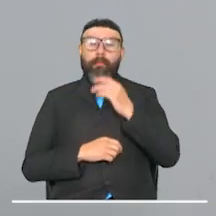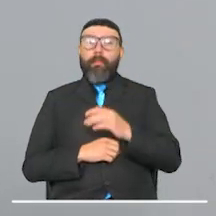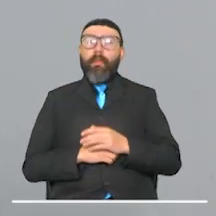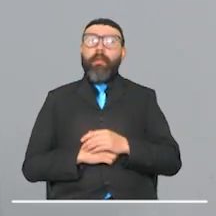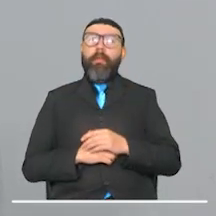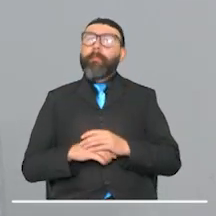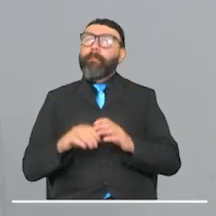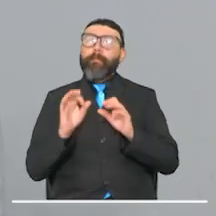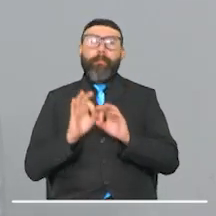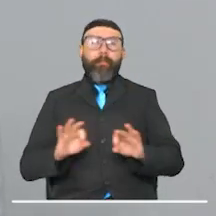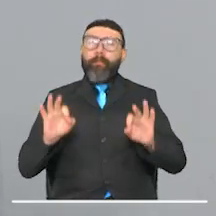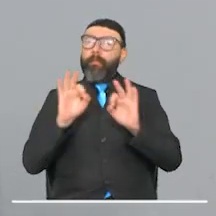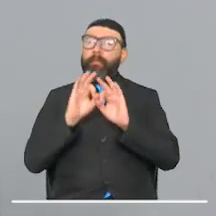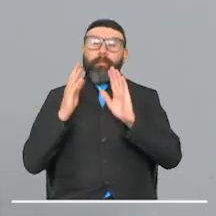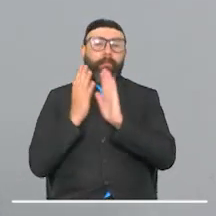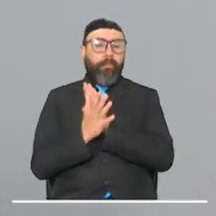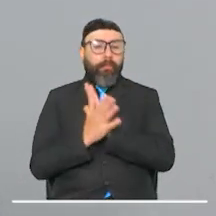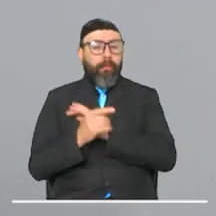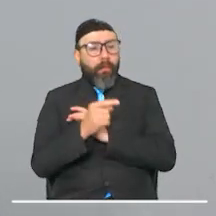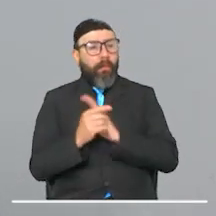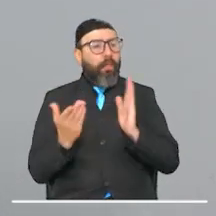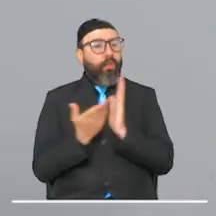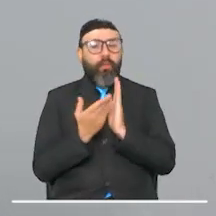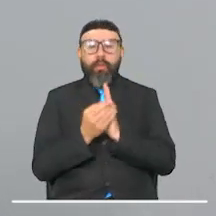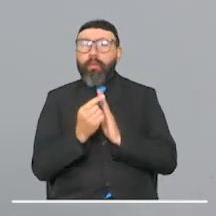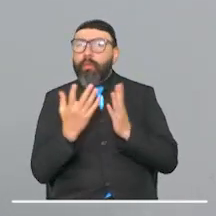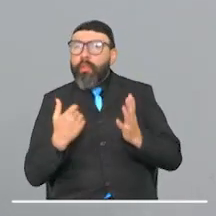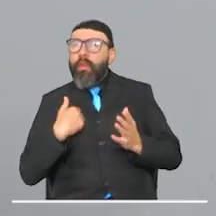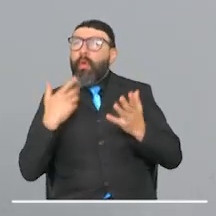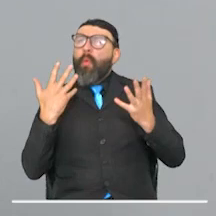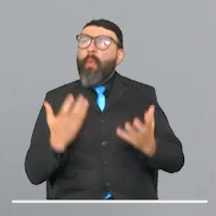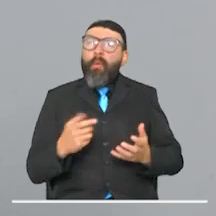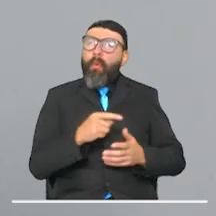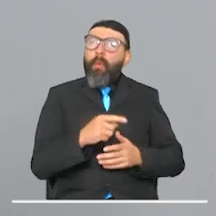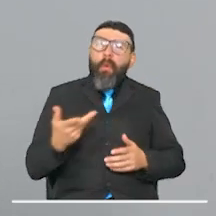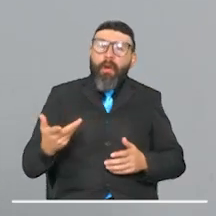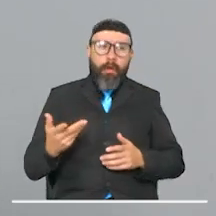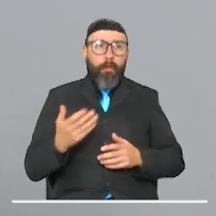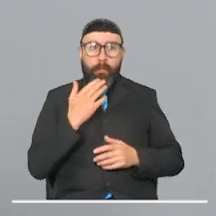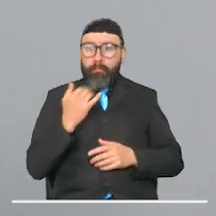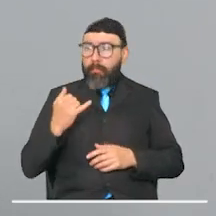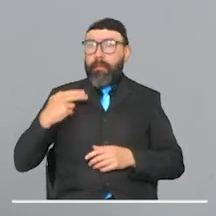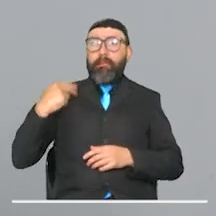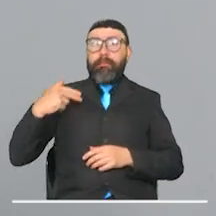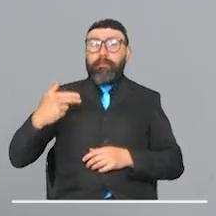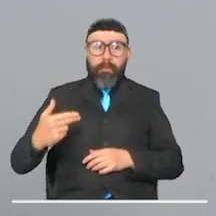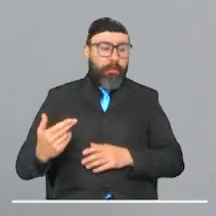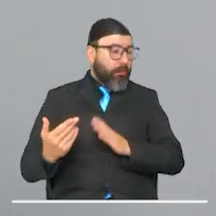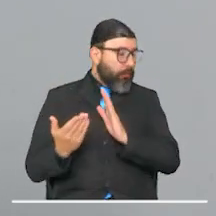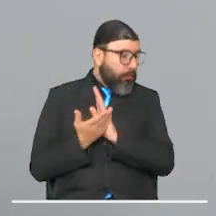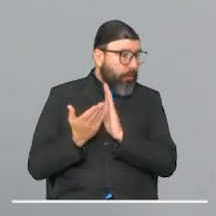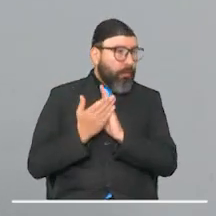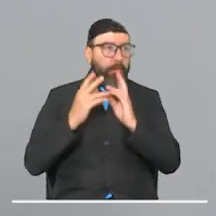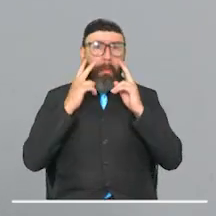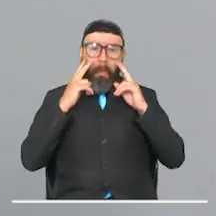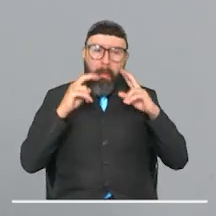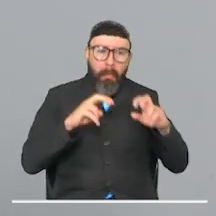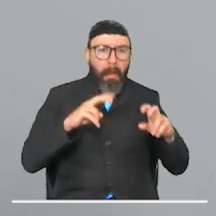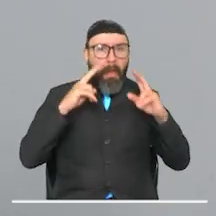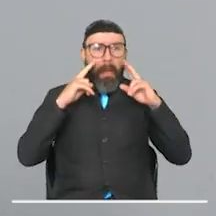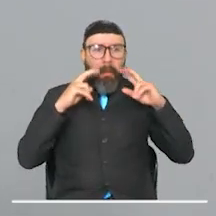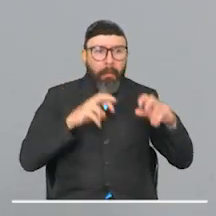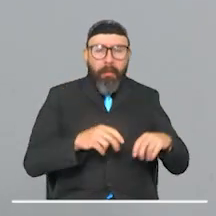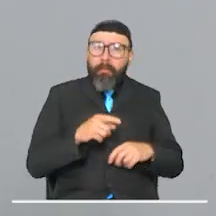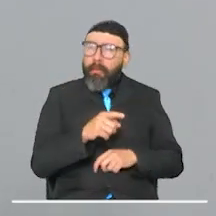especificar que estudio queremos Porque el estudio Generalmente es un poquito prolongado es un estudio que puede demorar